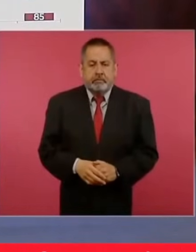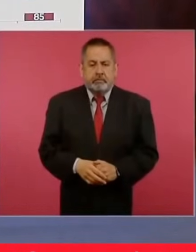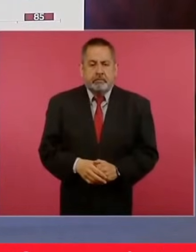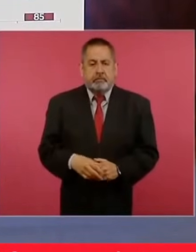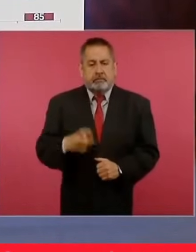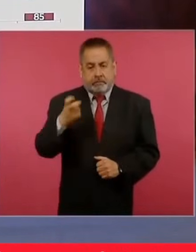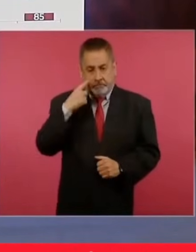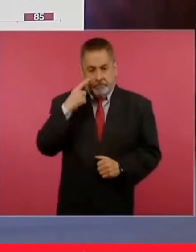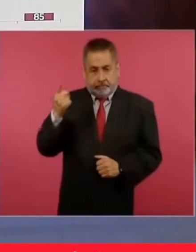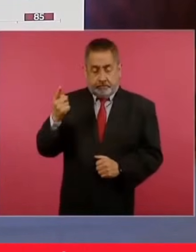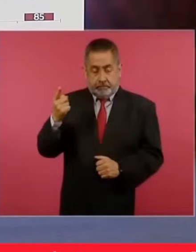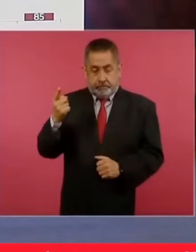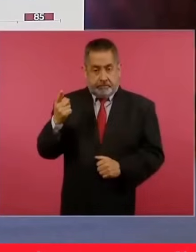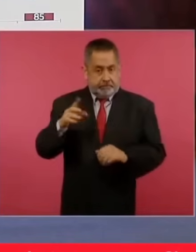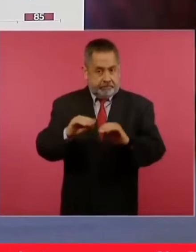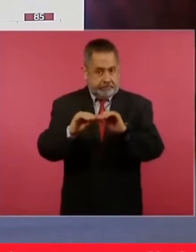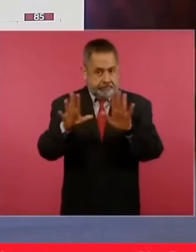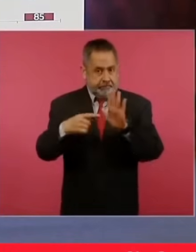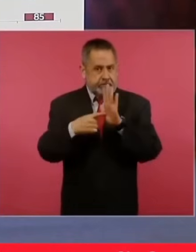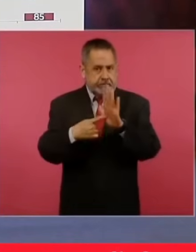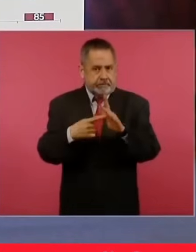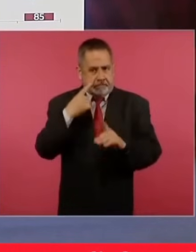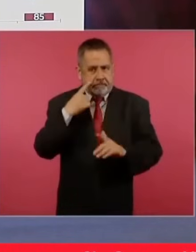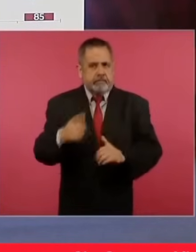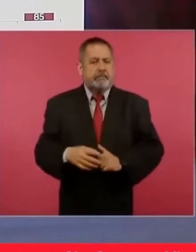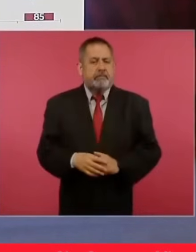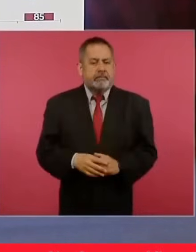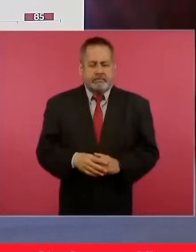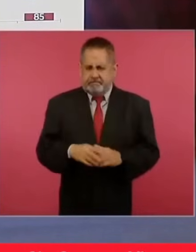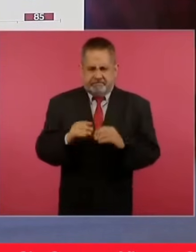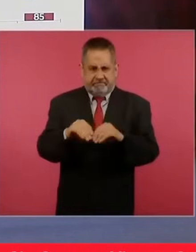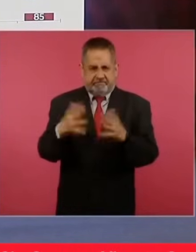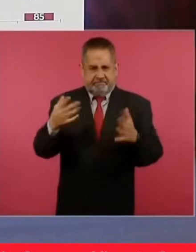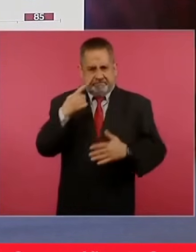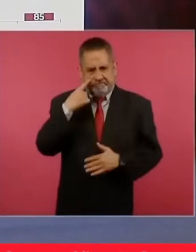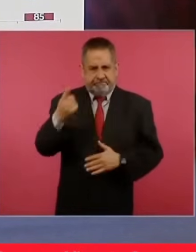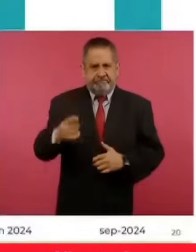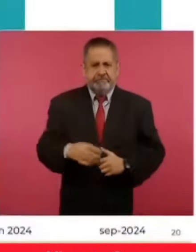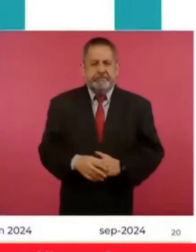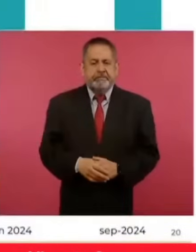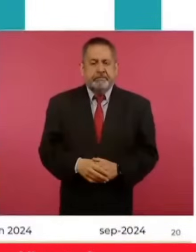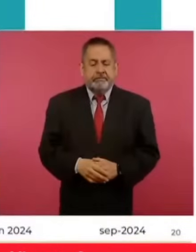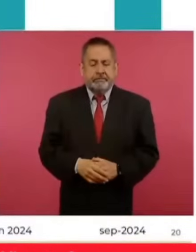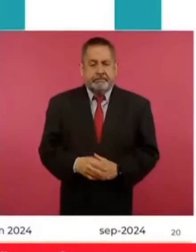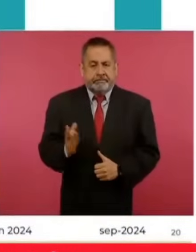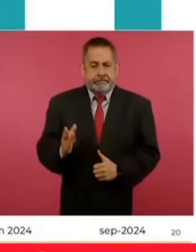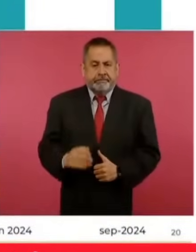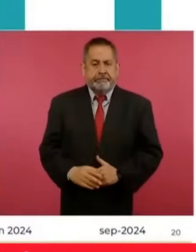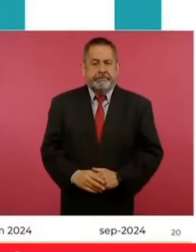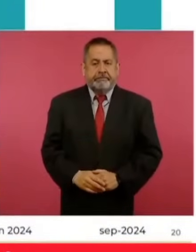Esta gráfica es muy ilustrativa, está muy clarita.